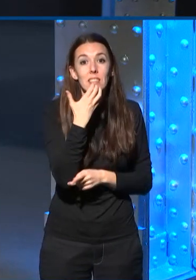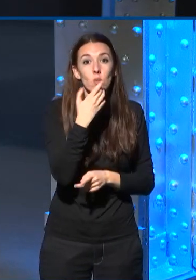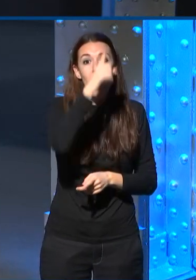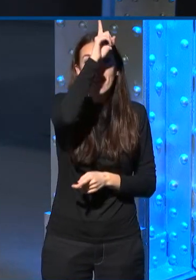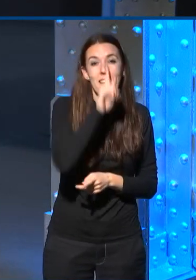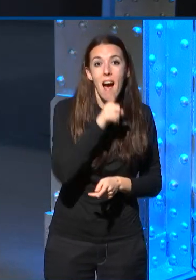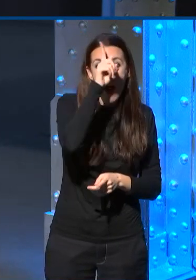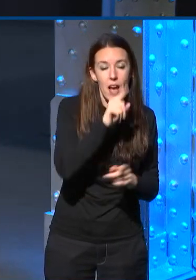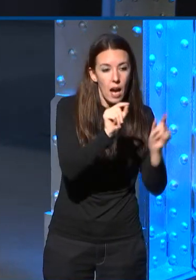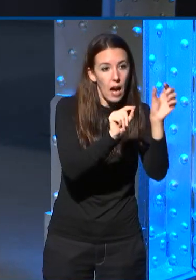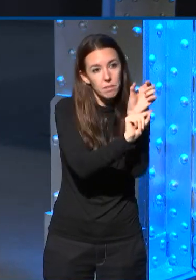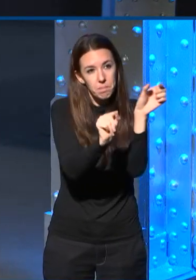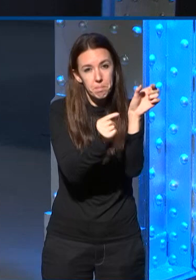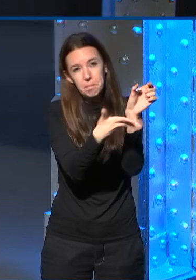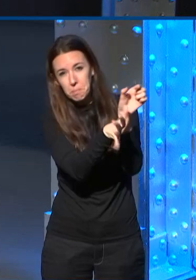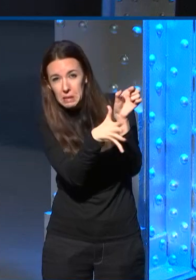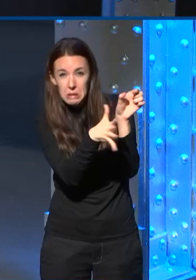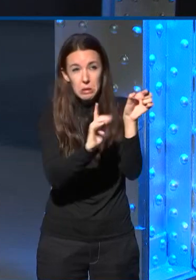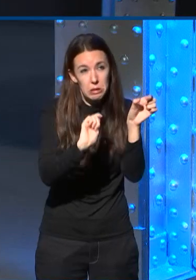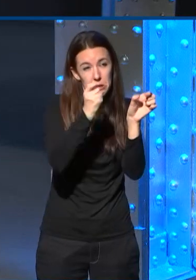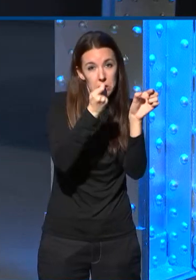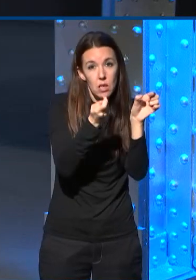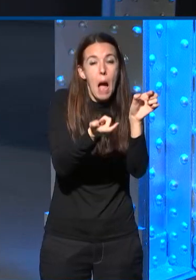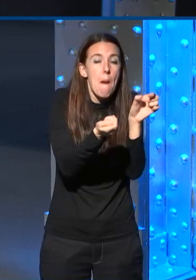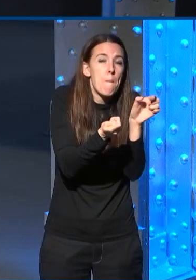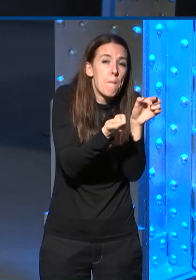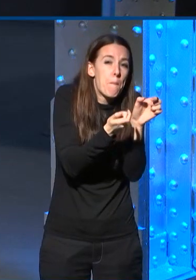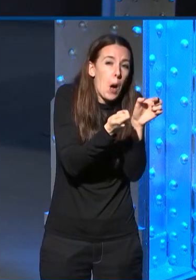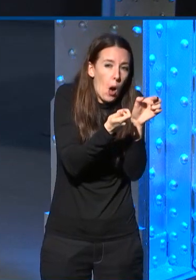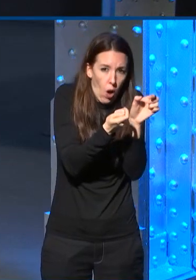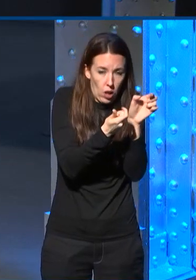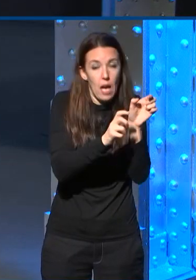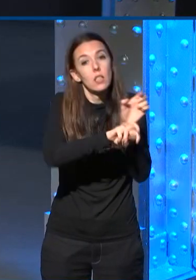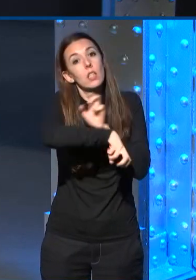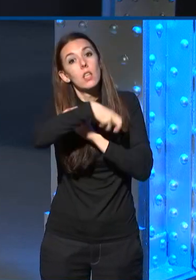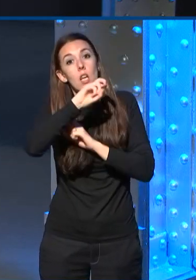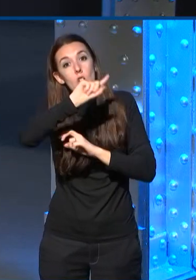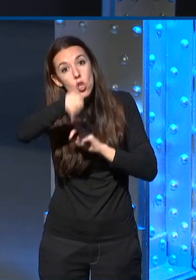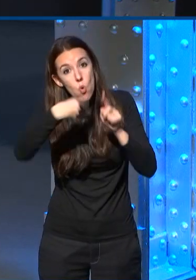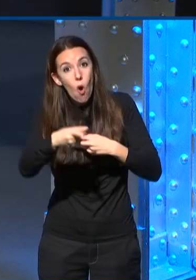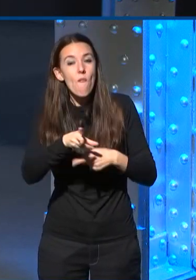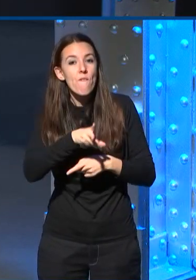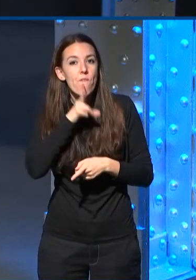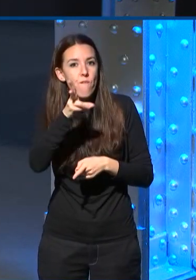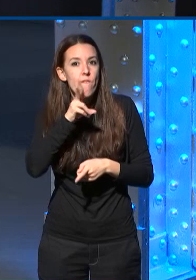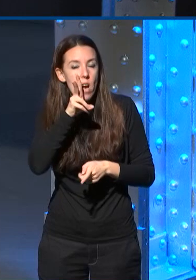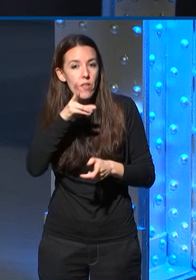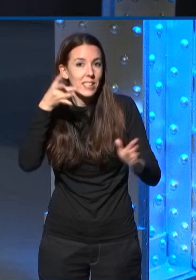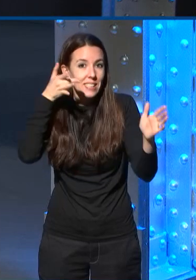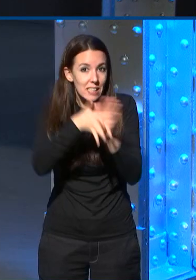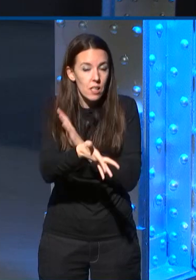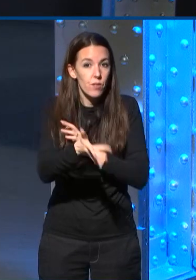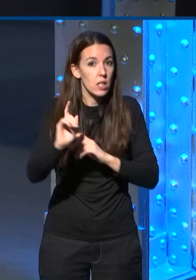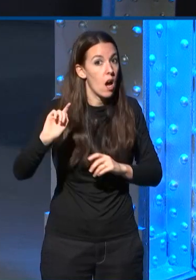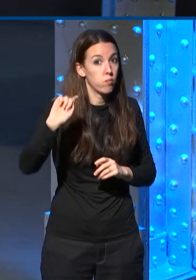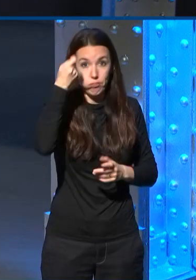aquellas que tuvieron un medio éxito, pues llenamos unas poquitas posiciones más. Y ya si marco en verde las que